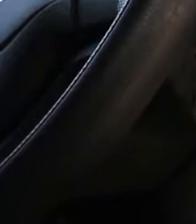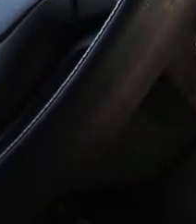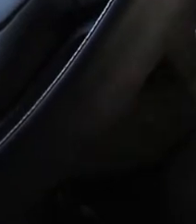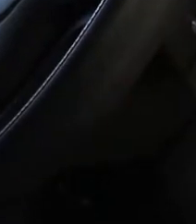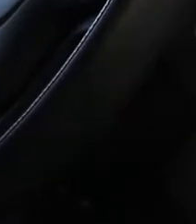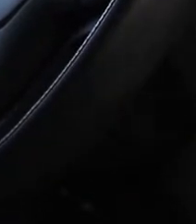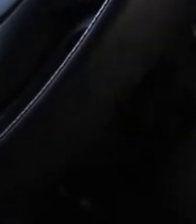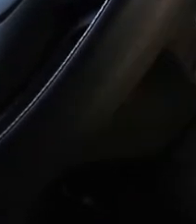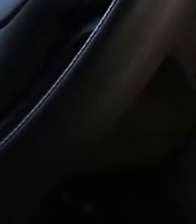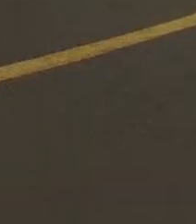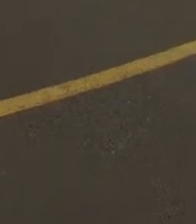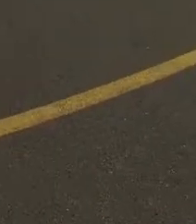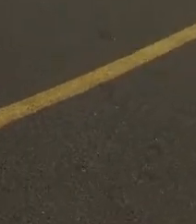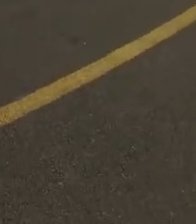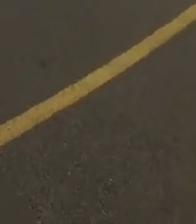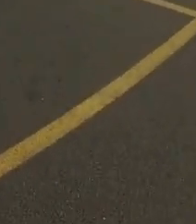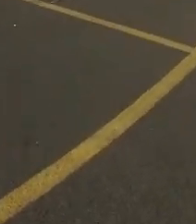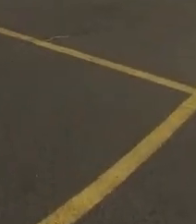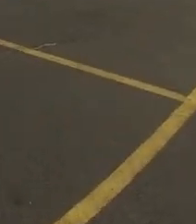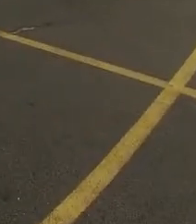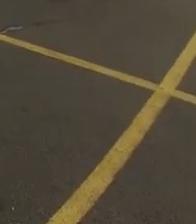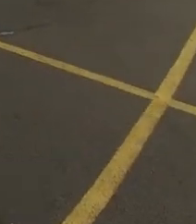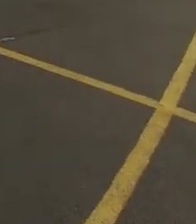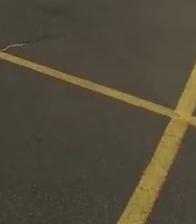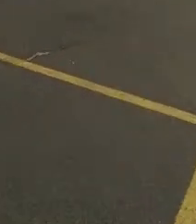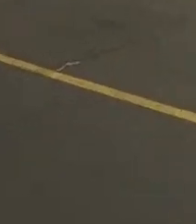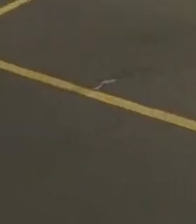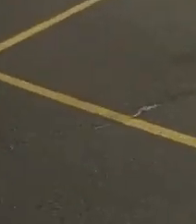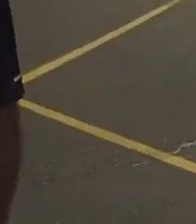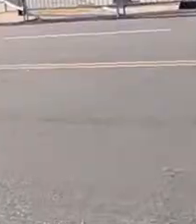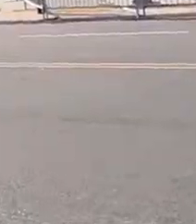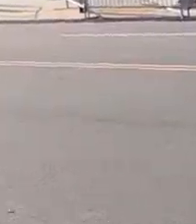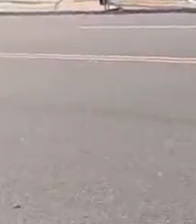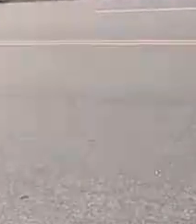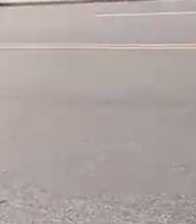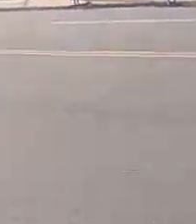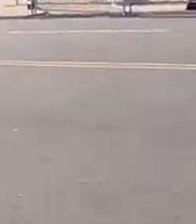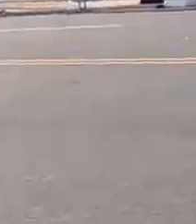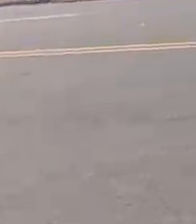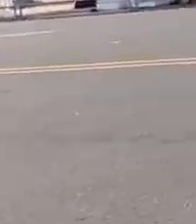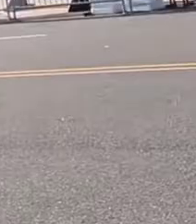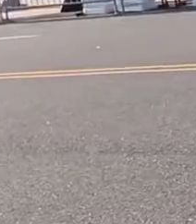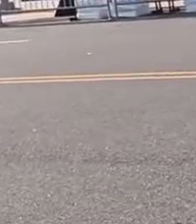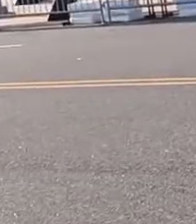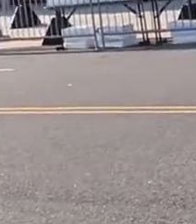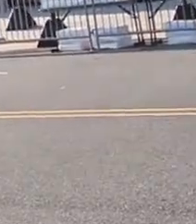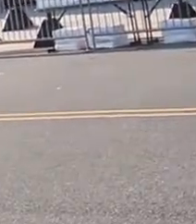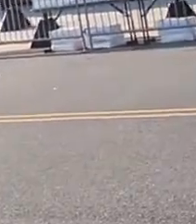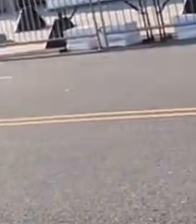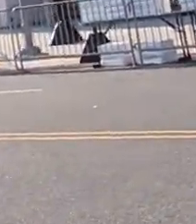no existe, yo no sé. Sí, yo corro desde Costa Rica. Lo que pasa es que cuando me vine aquí,